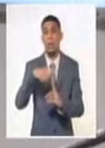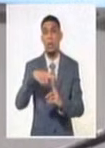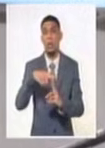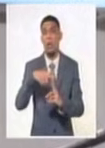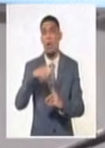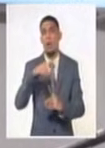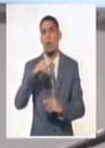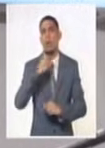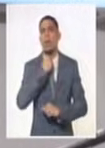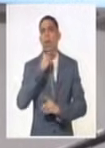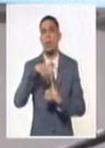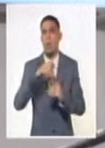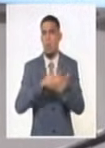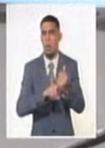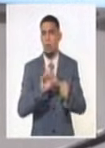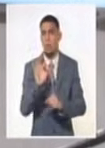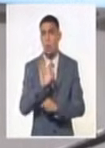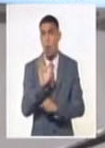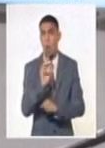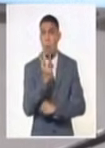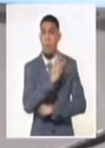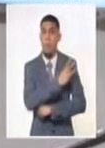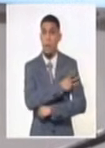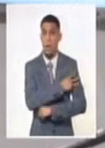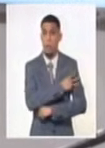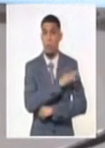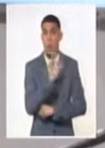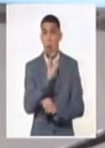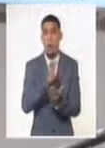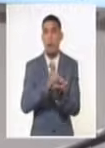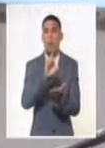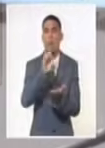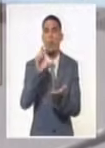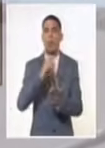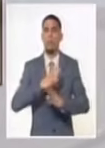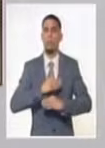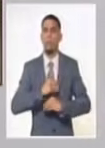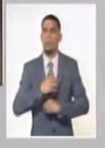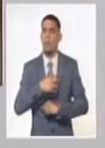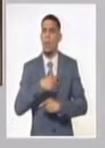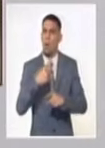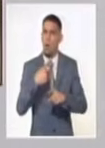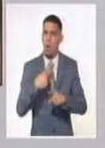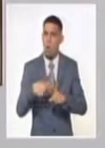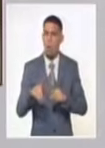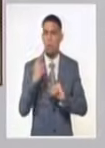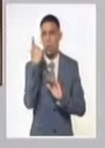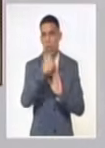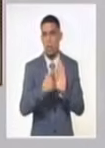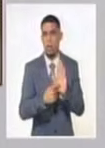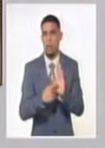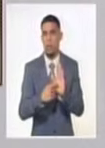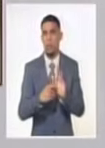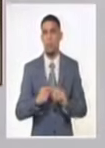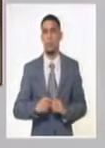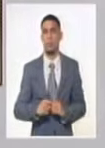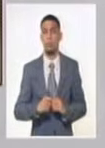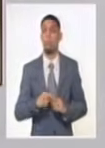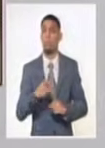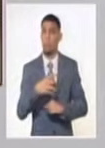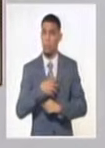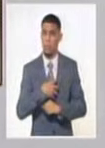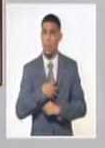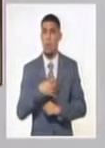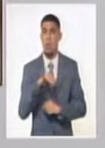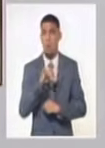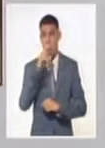hay escuelas pedagógicas, sino que tiene otras complejidades asociadas a exámenes para